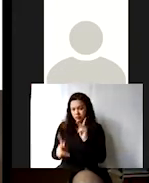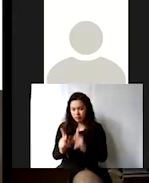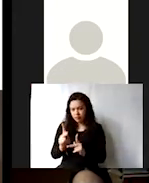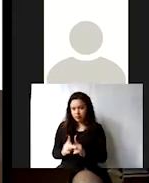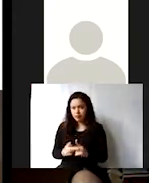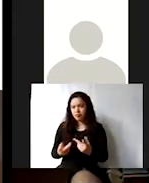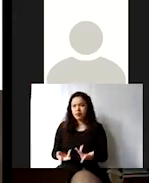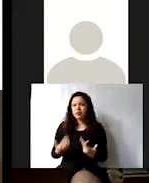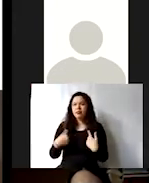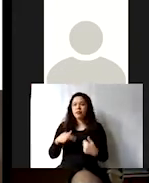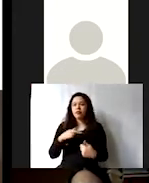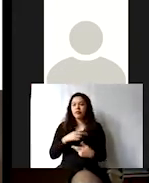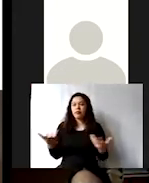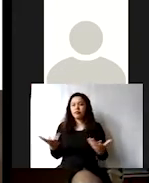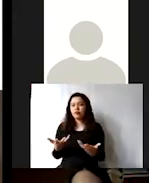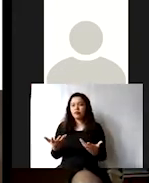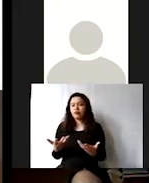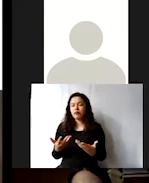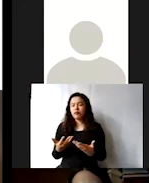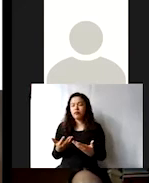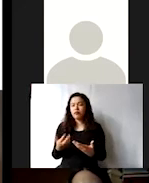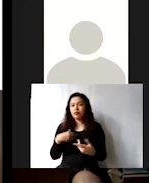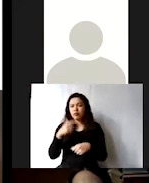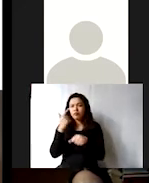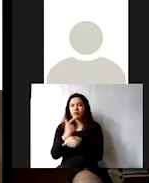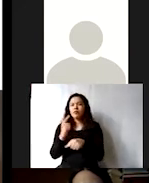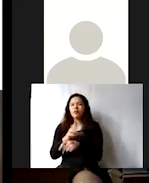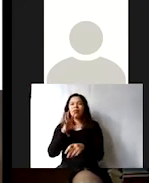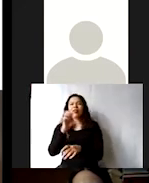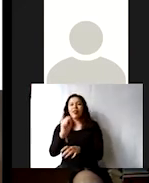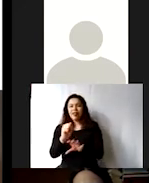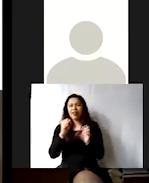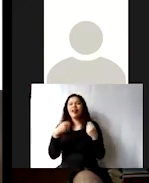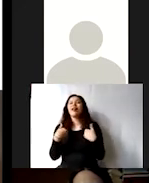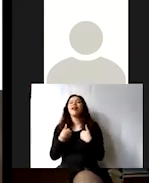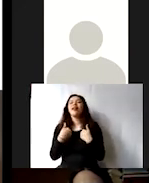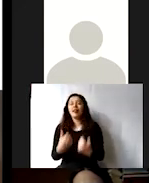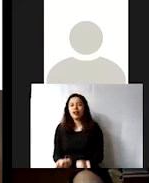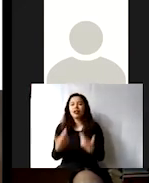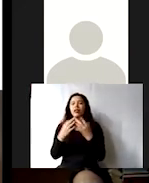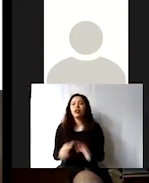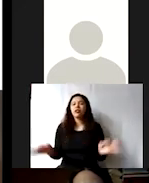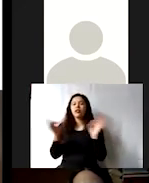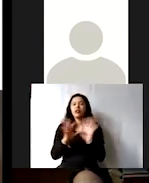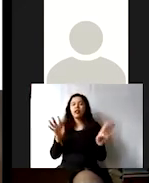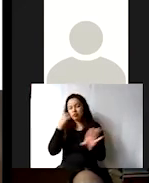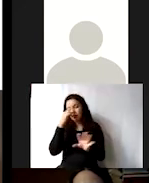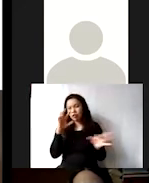sesiones que hemos tenido, hemos captado y entendido la importancia de la relación y